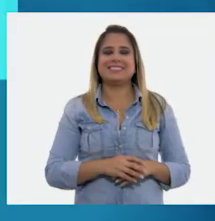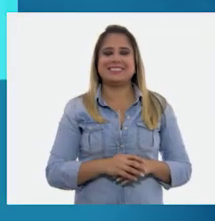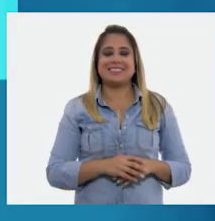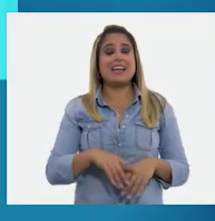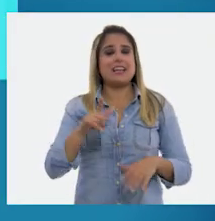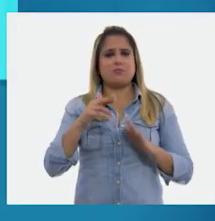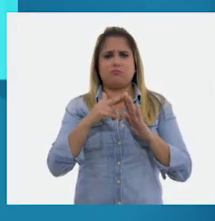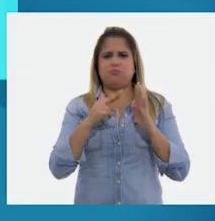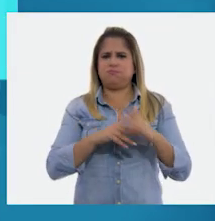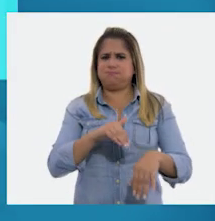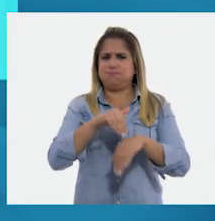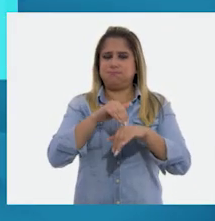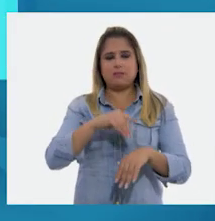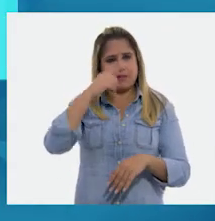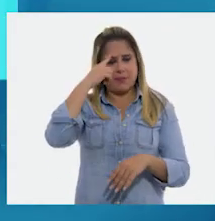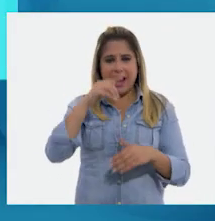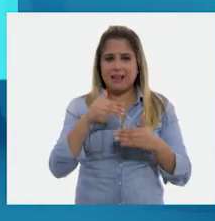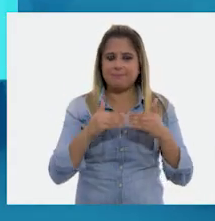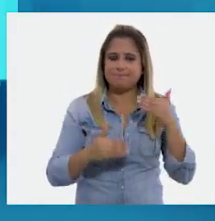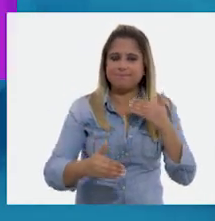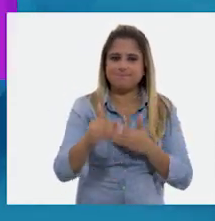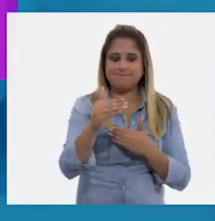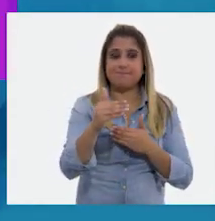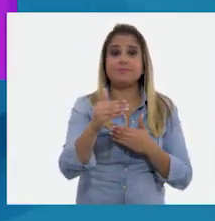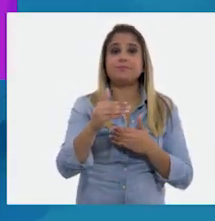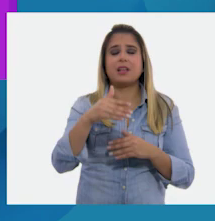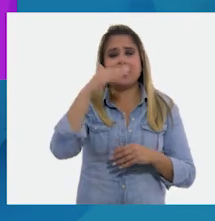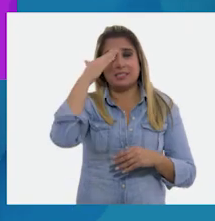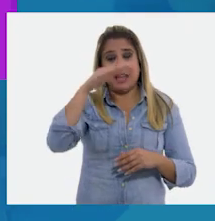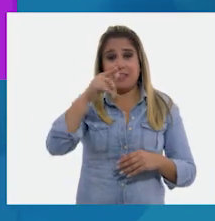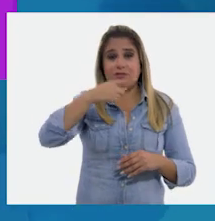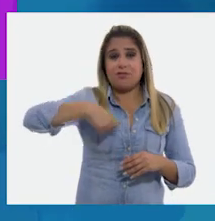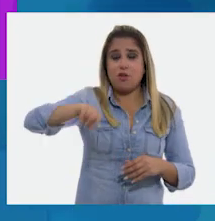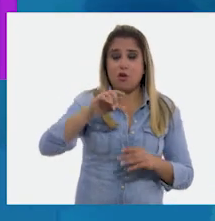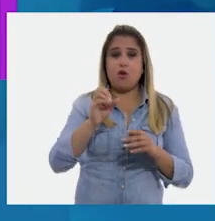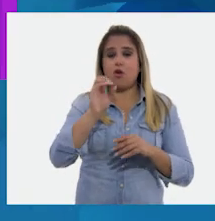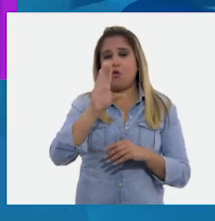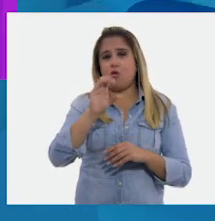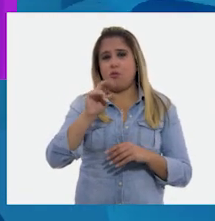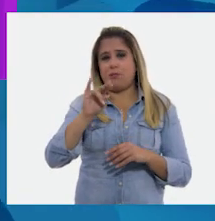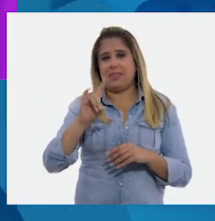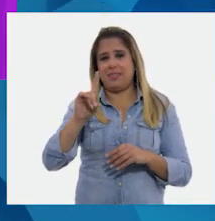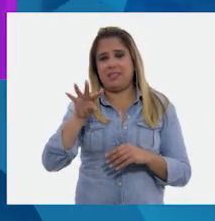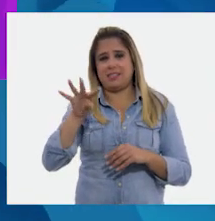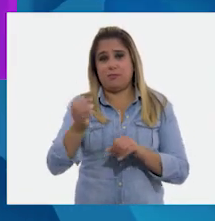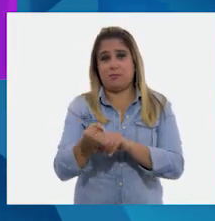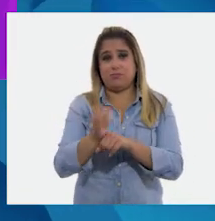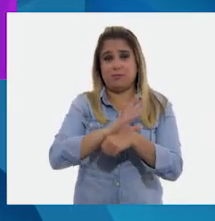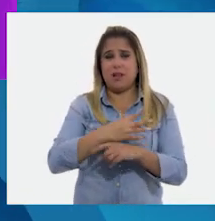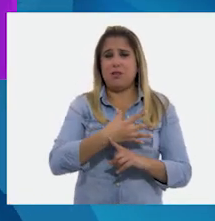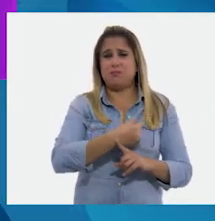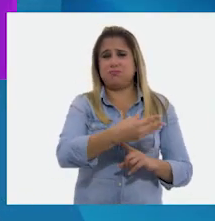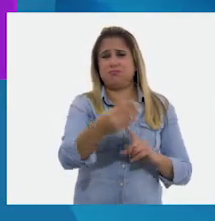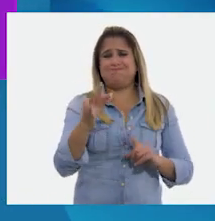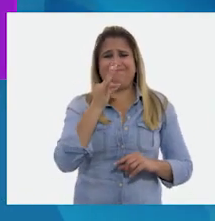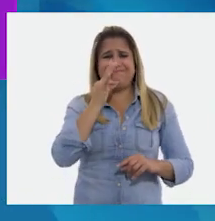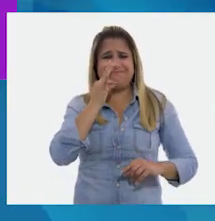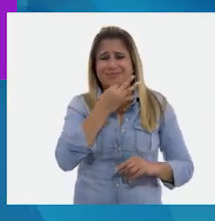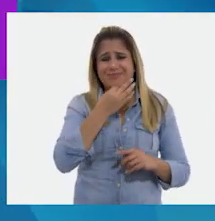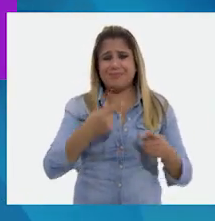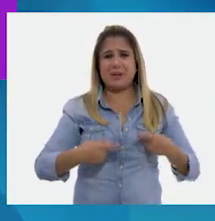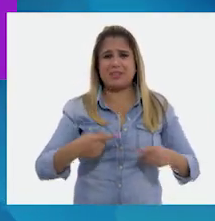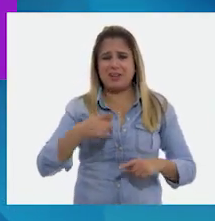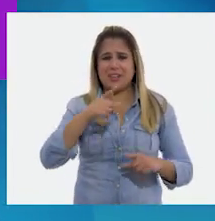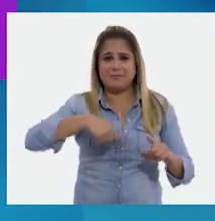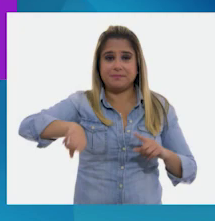Buenas prácticas para seguir adelante. Como todos sabemos, el COVID-19 es un virus que se contagia muy fácilmente entre las